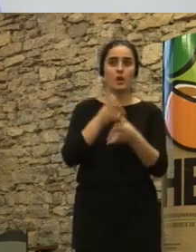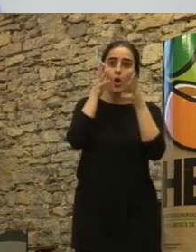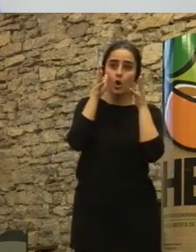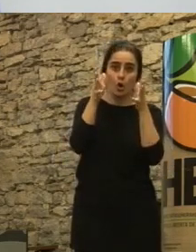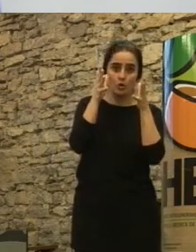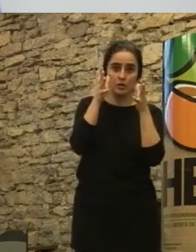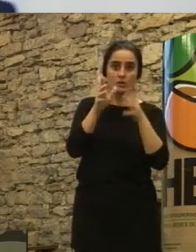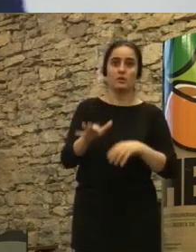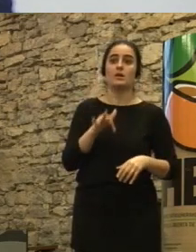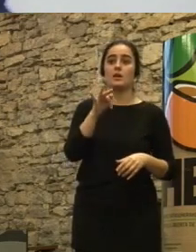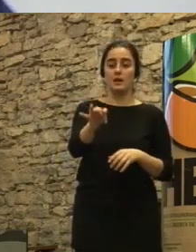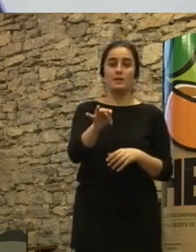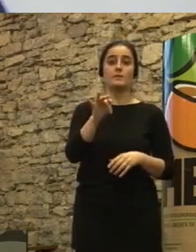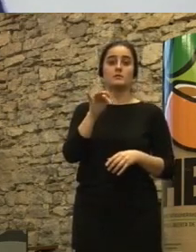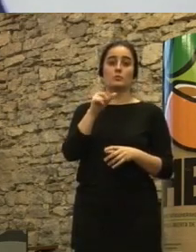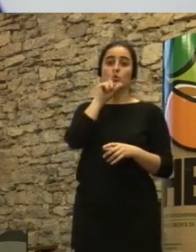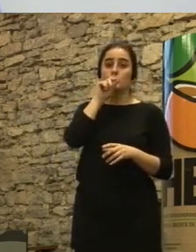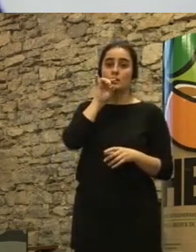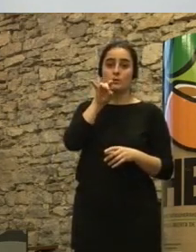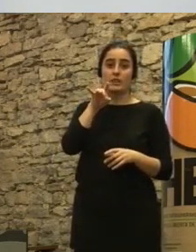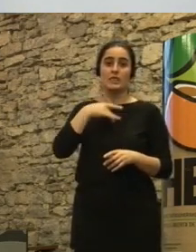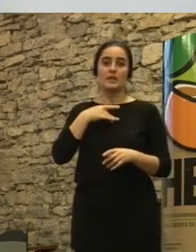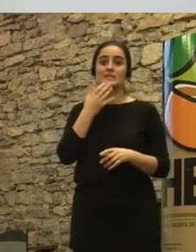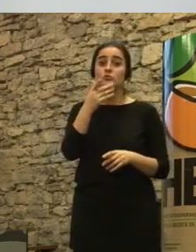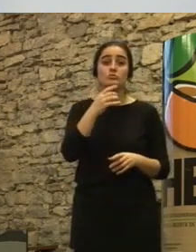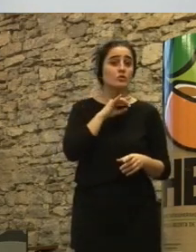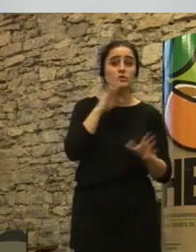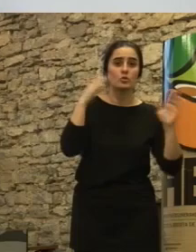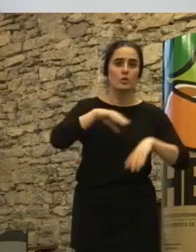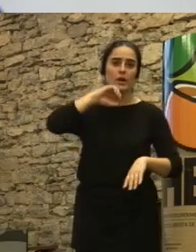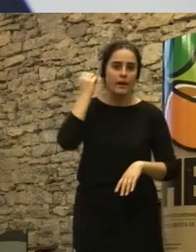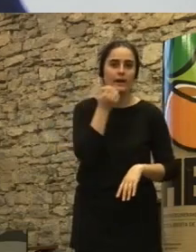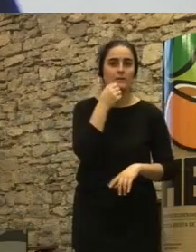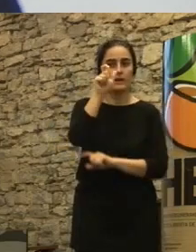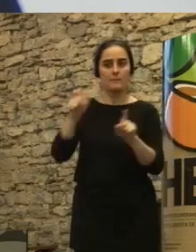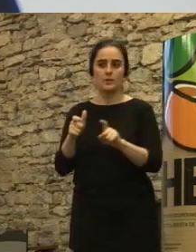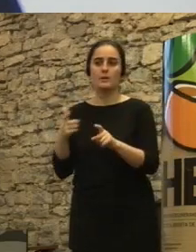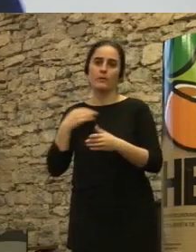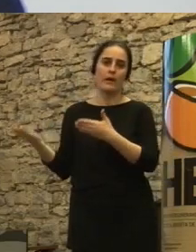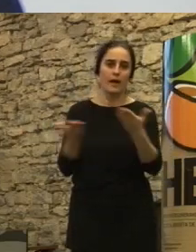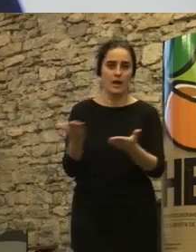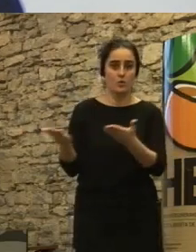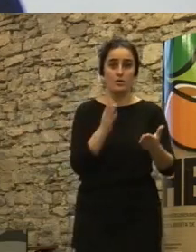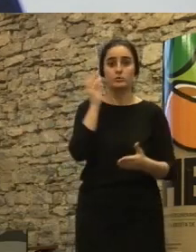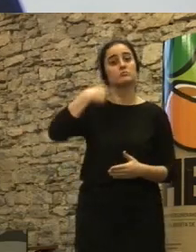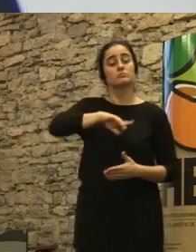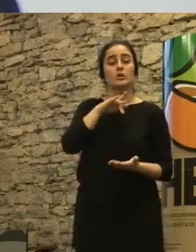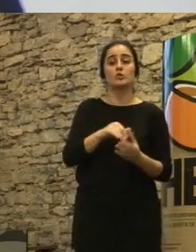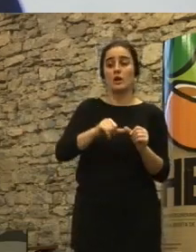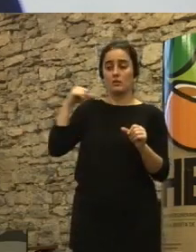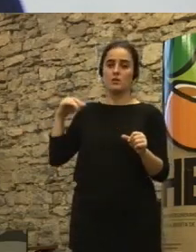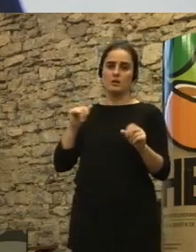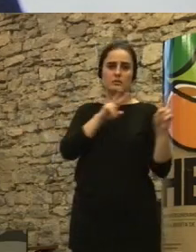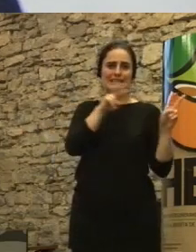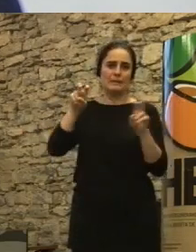tuitea cada 15 días el Consejo de Transparencia y Buen Gobierno, es reclamar. Si tú no estás contento, reclama, que hay gente como que sabe por ti que te va a ayudar. Y nos ha pasado y hemos tenido y tenemos asuntos en todos